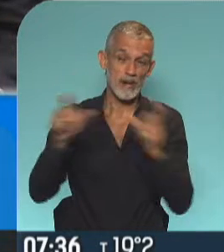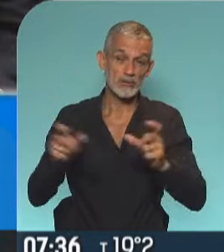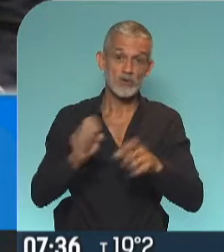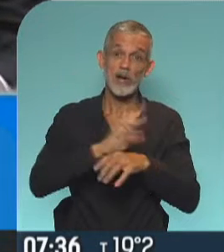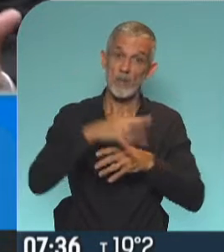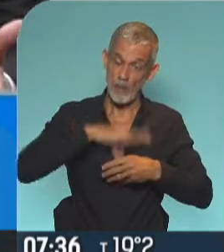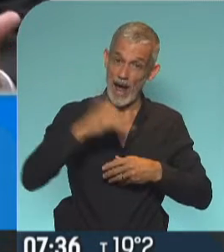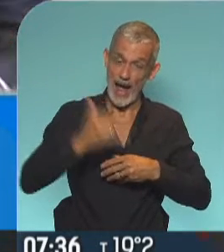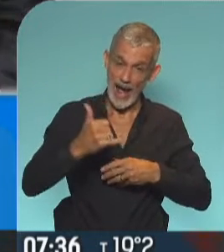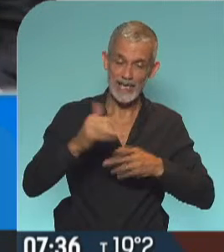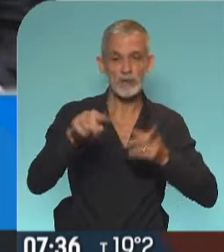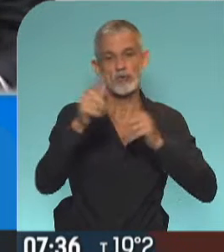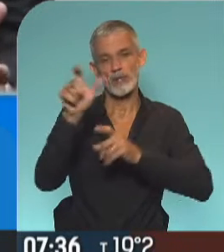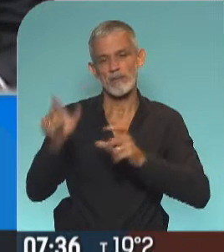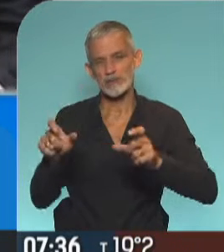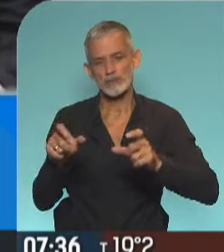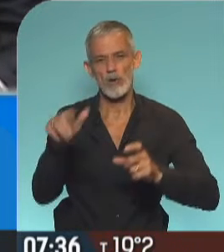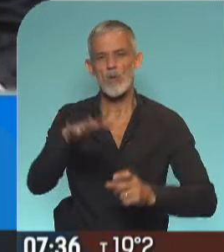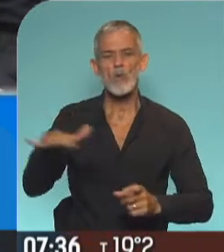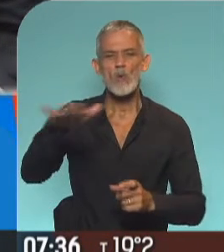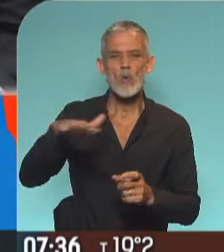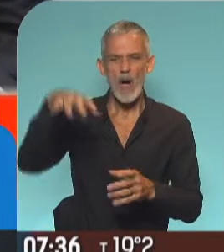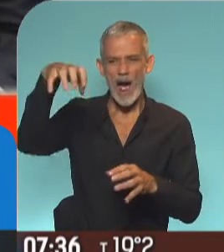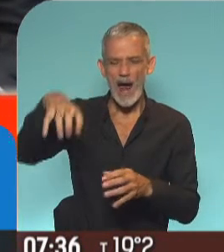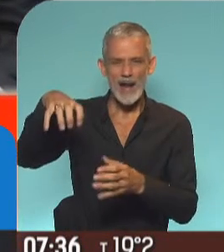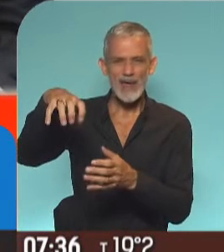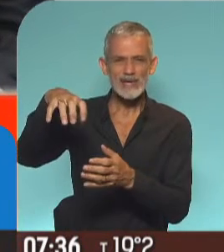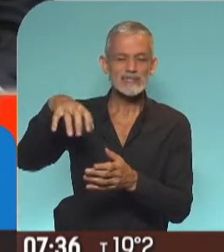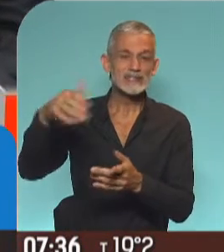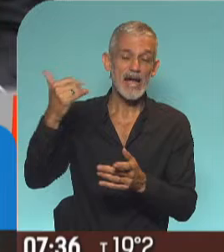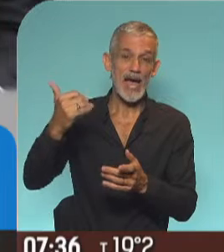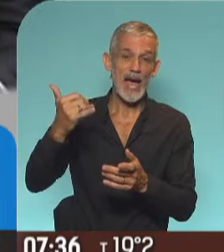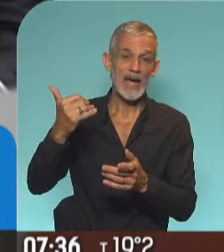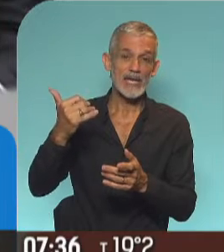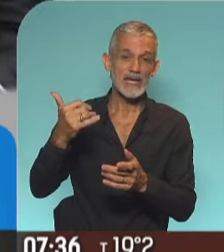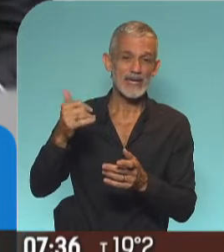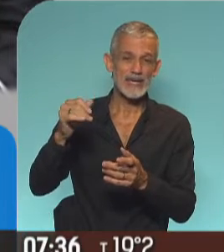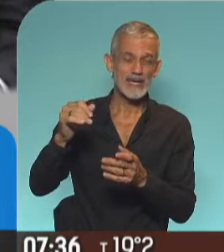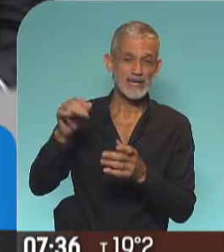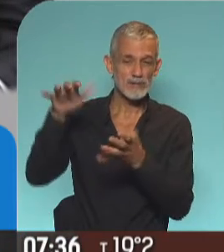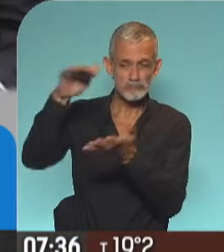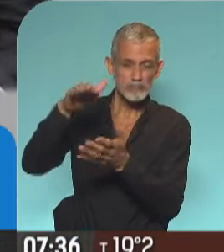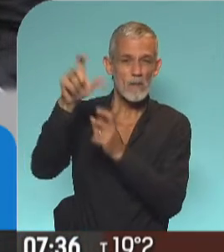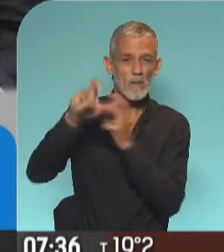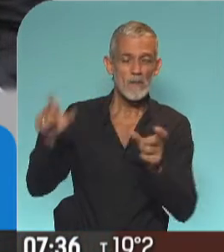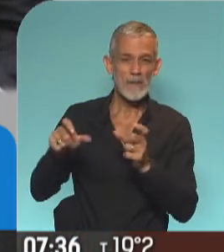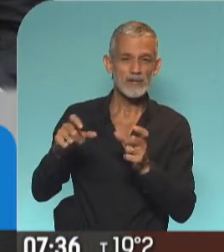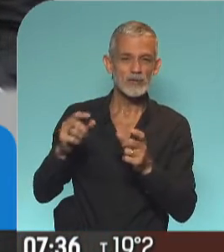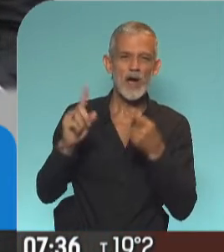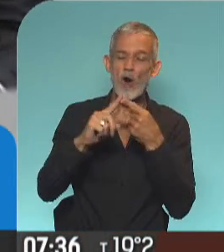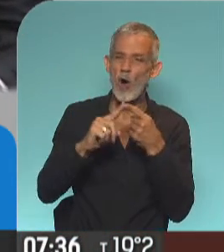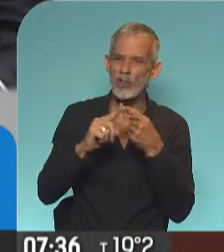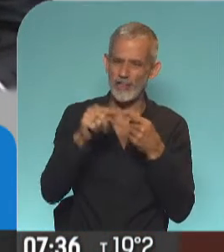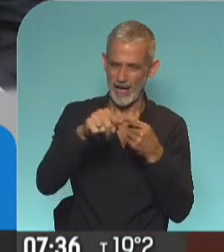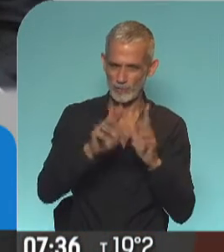tienen COVID como los lugares donde están alojadas las personas que tuvieron contacto